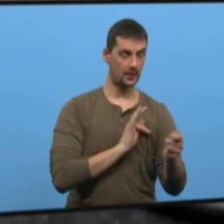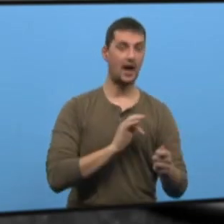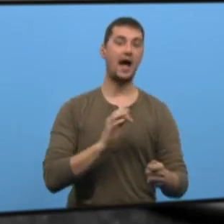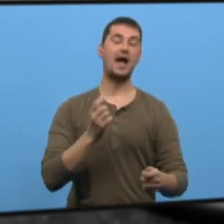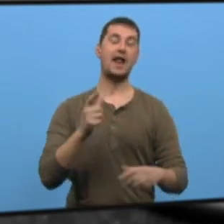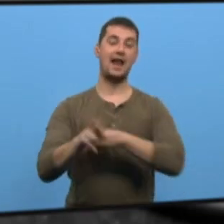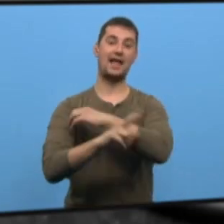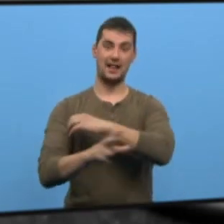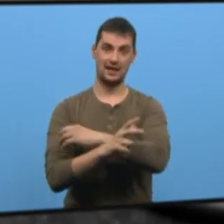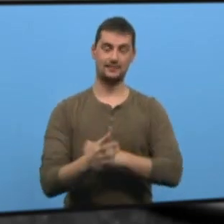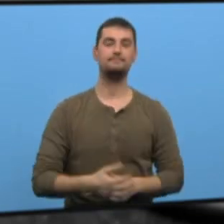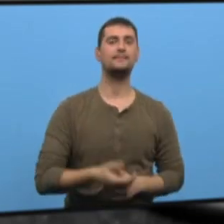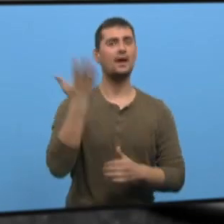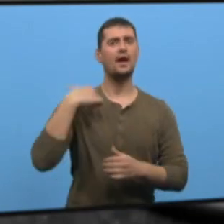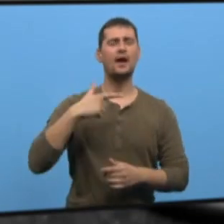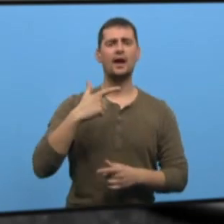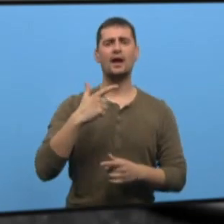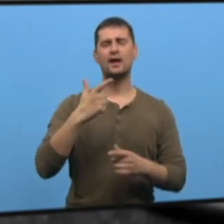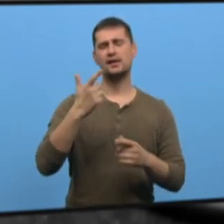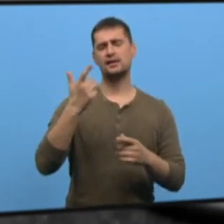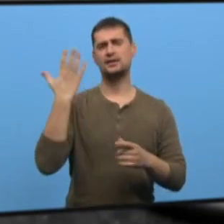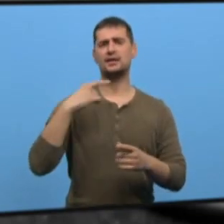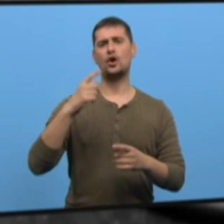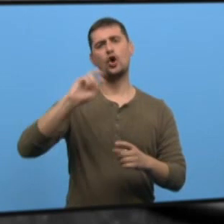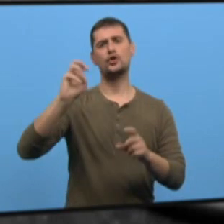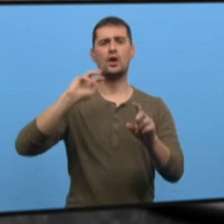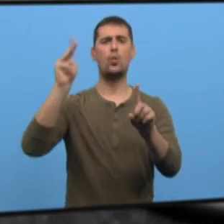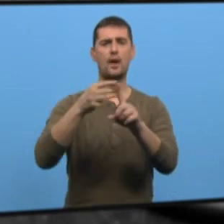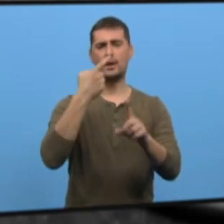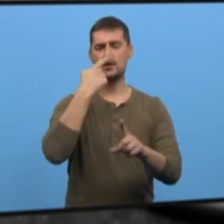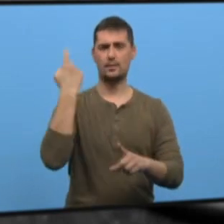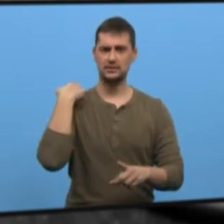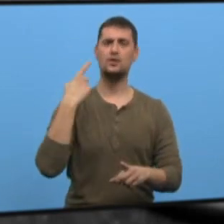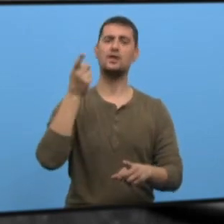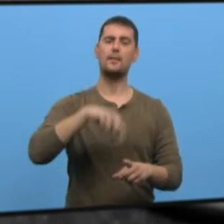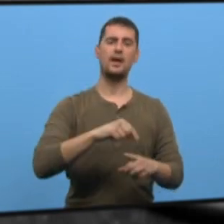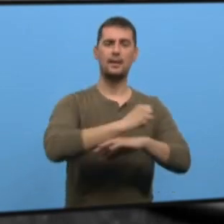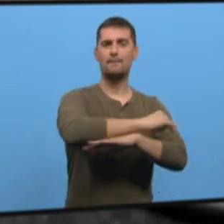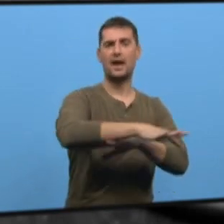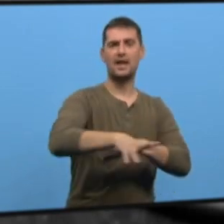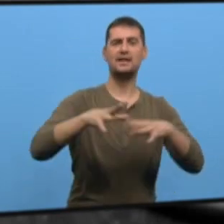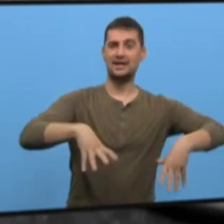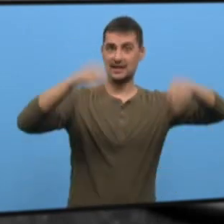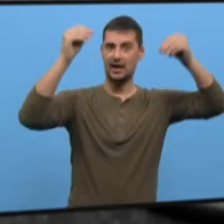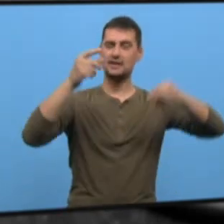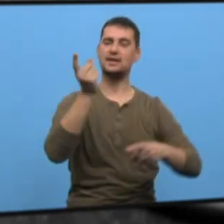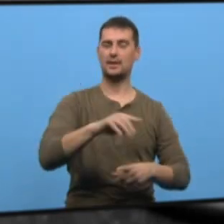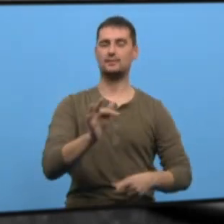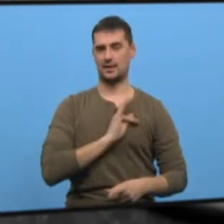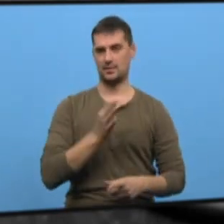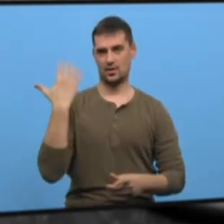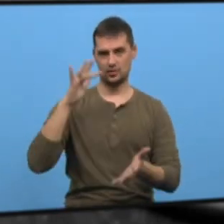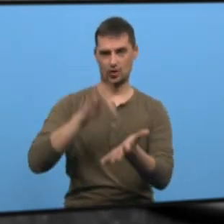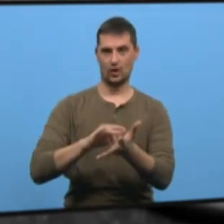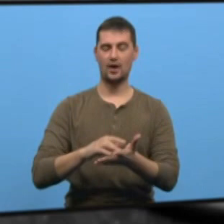2013 trip va elegir a praa das catedrais a mellor do país y a sexa do mundo o que ven a demostrar queos internautas